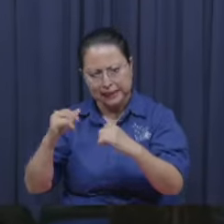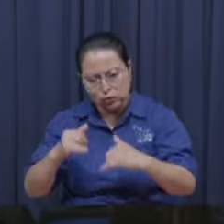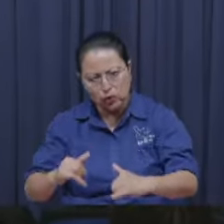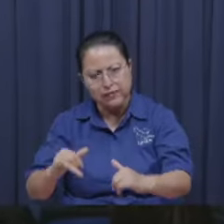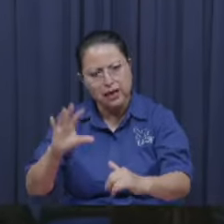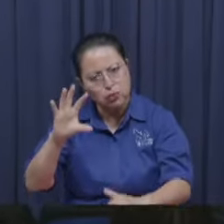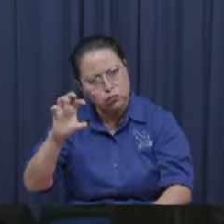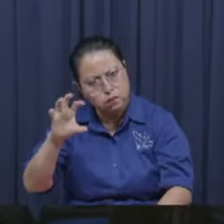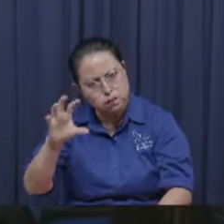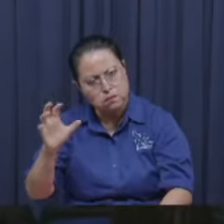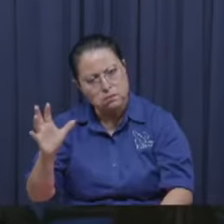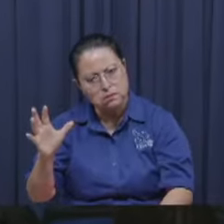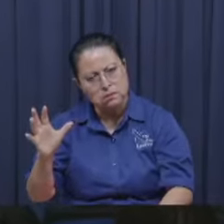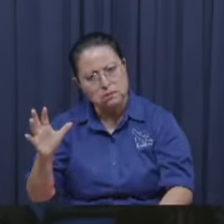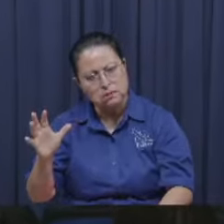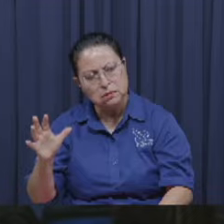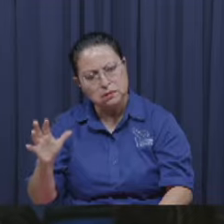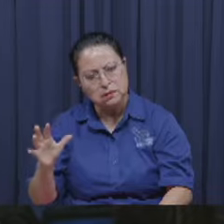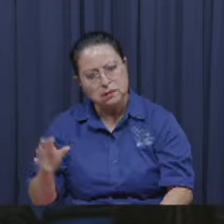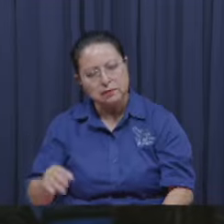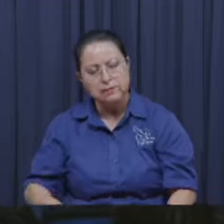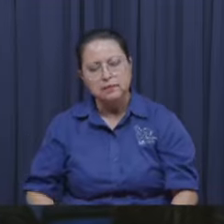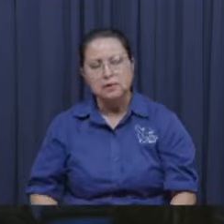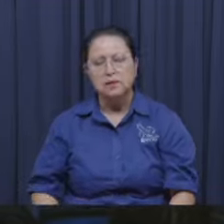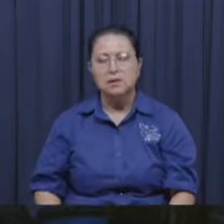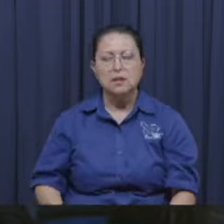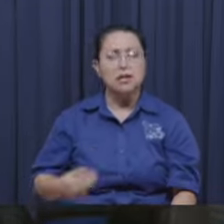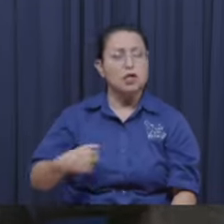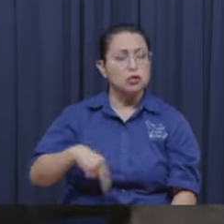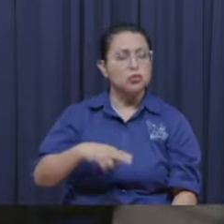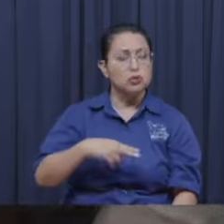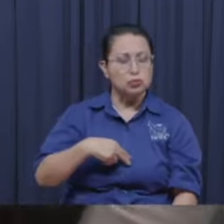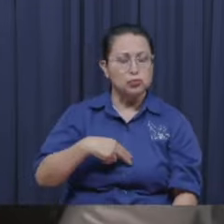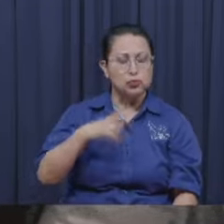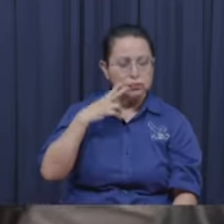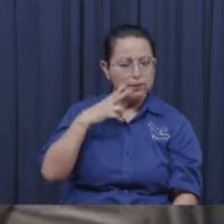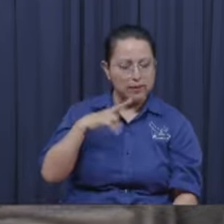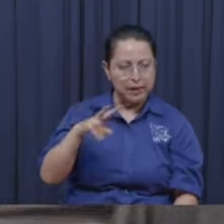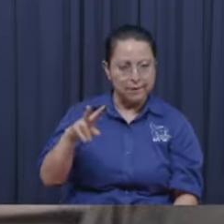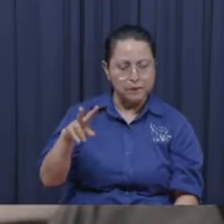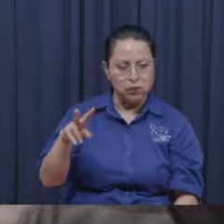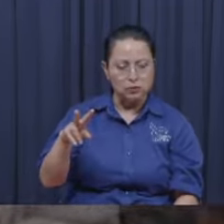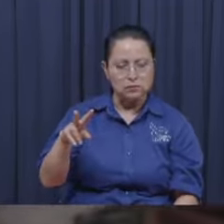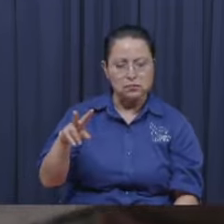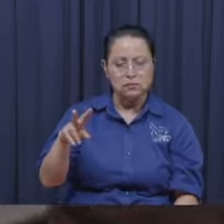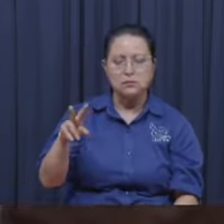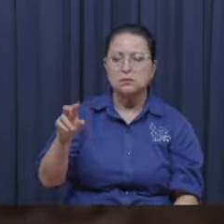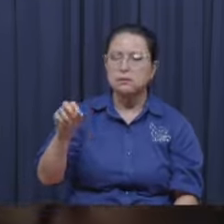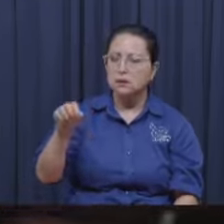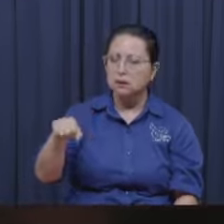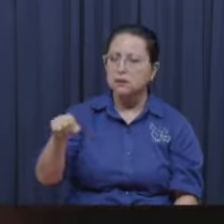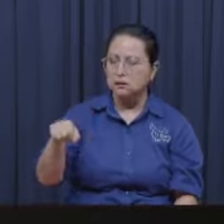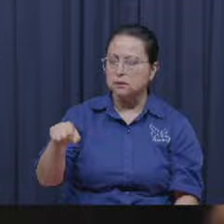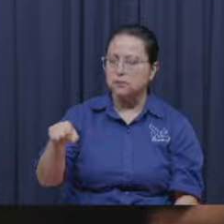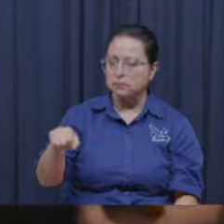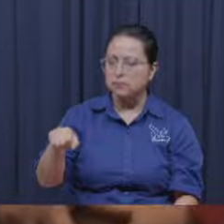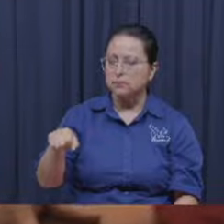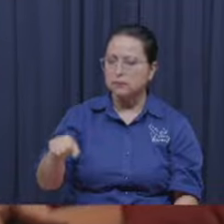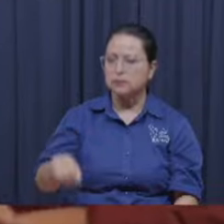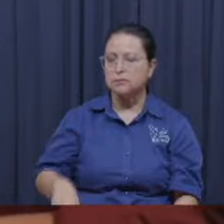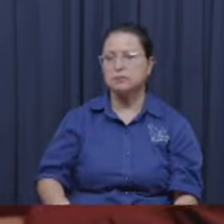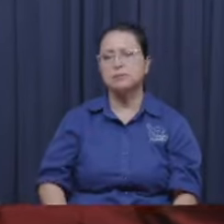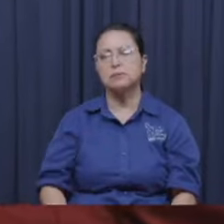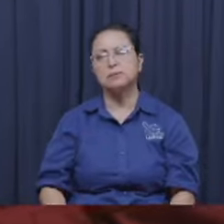Y desafortunadamente, cuando vemos la realidad mientras estamos ministrando, nos damos cuenta que sí.